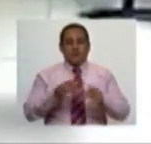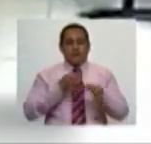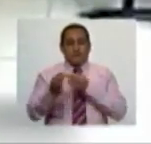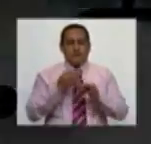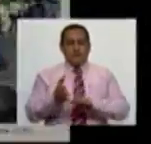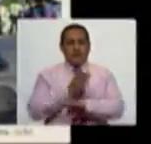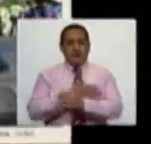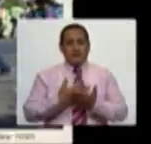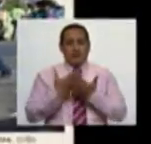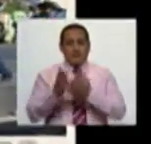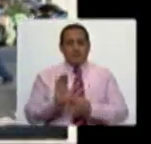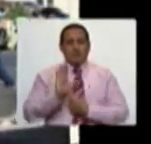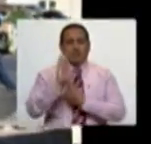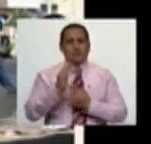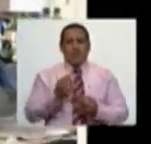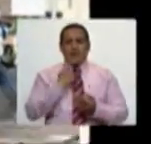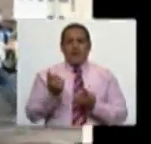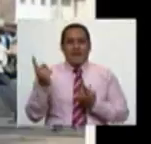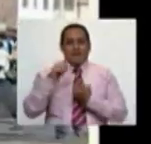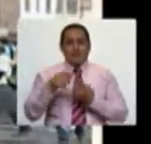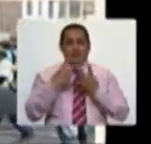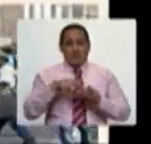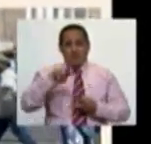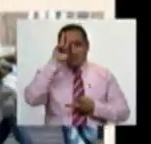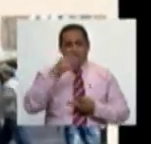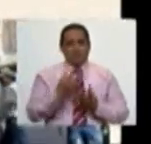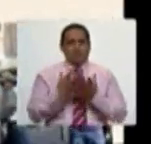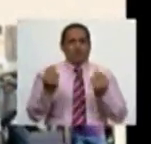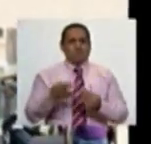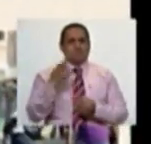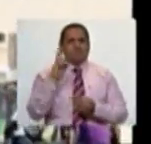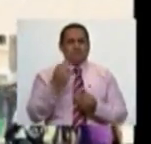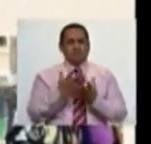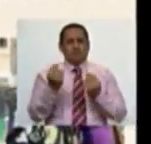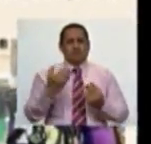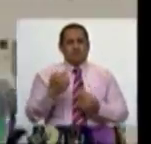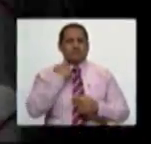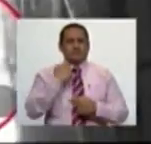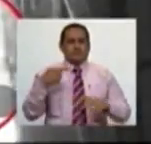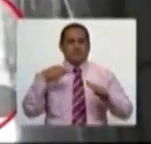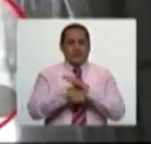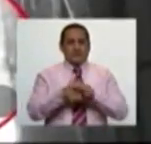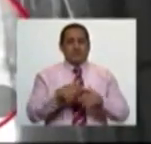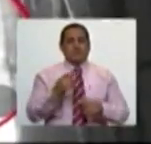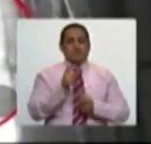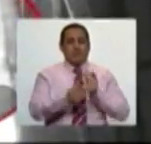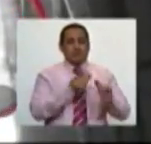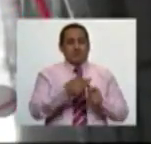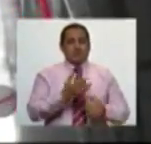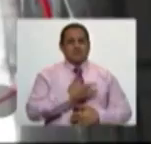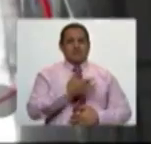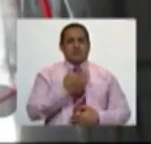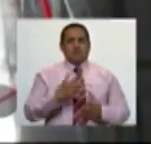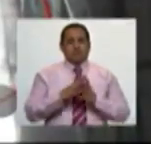Pese a que los indicadores y las cifras aún nos registran como uno de los países con la tasa de homicidios más baja de la región, la